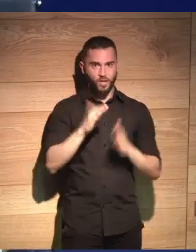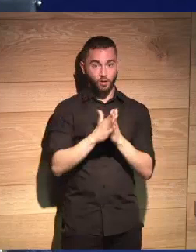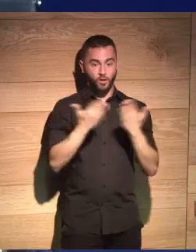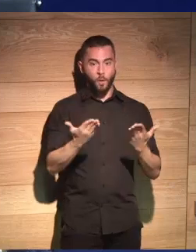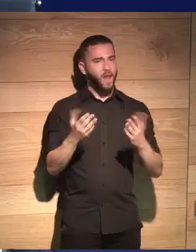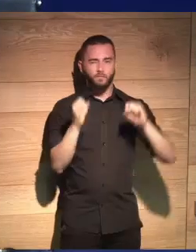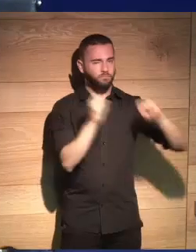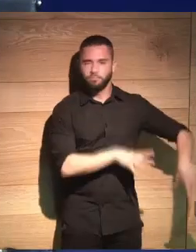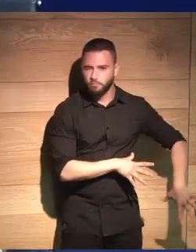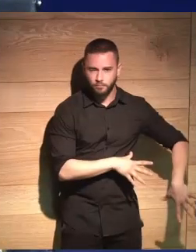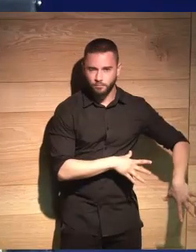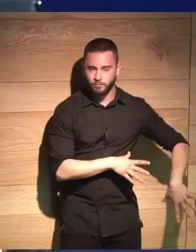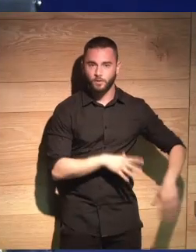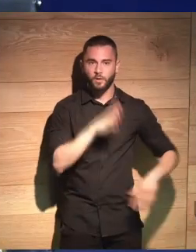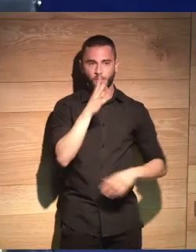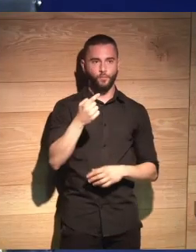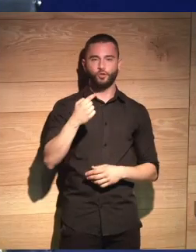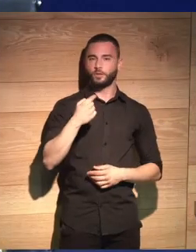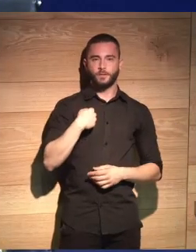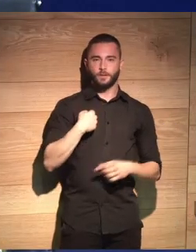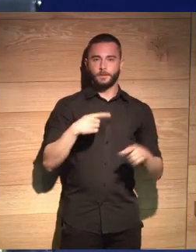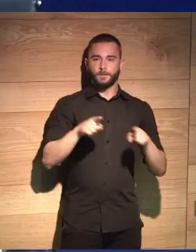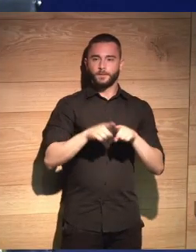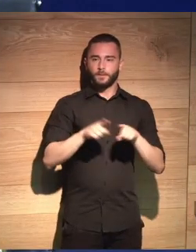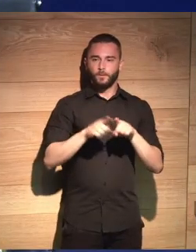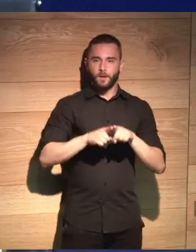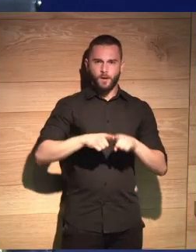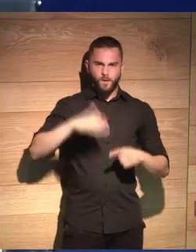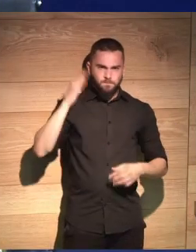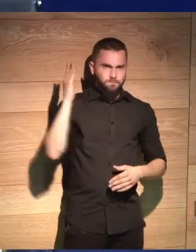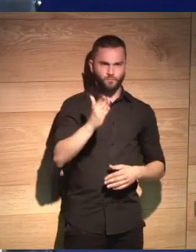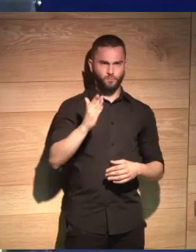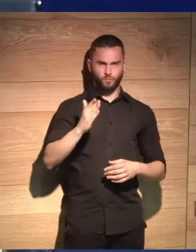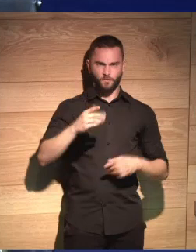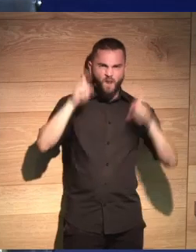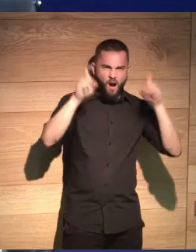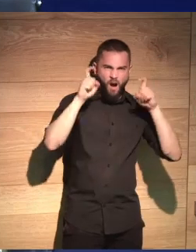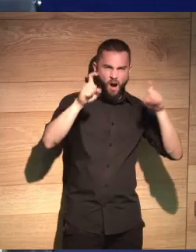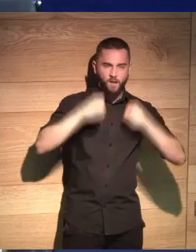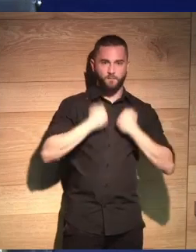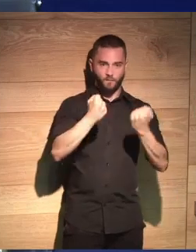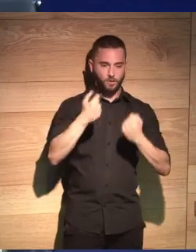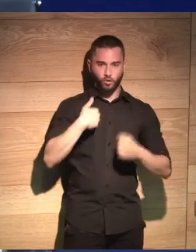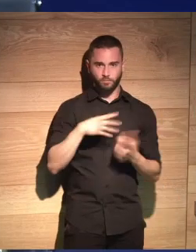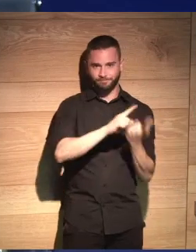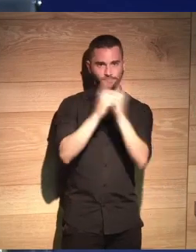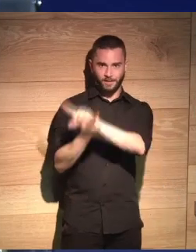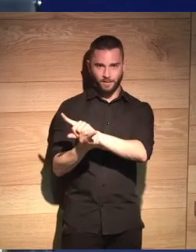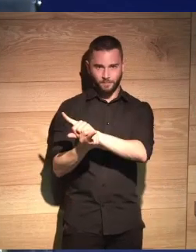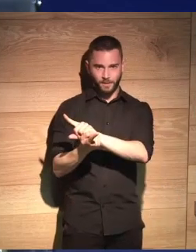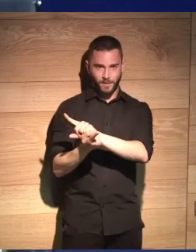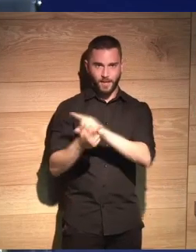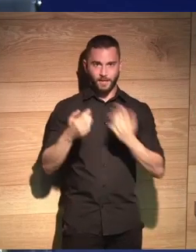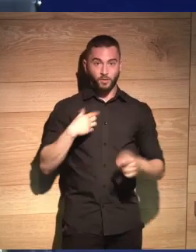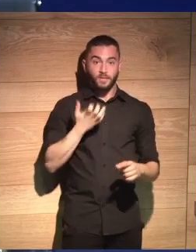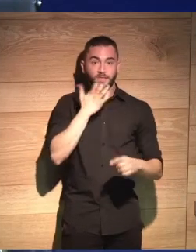que estaba instrumentalizándola, y solo pude volver a ella cuando no sentí el deber de utilizarla para un fin concreto, es